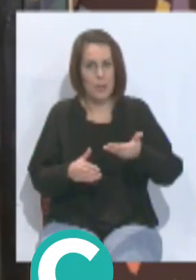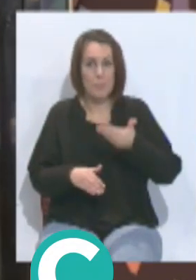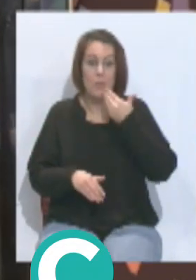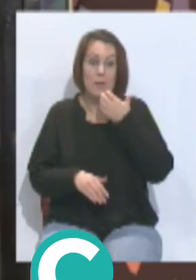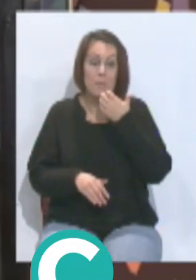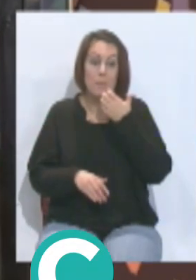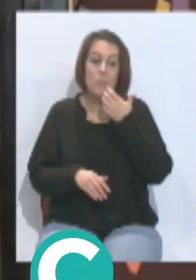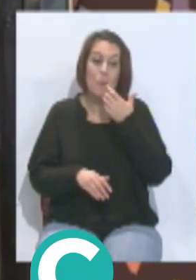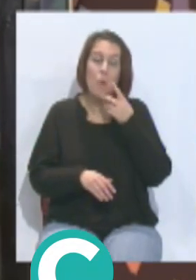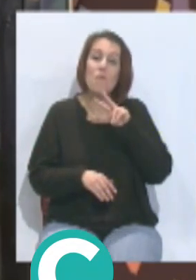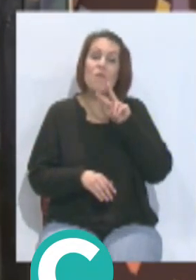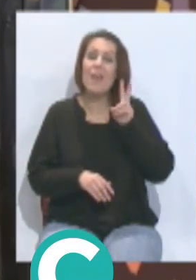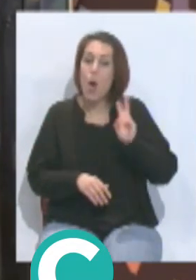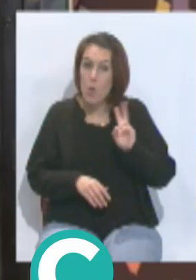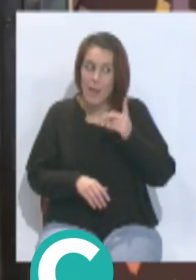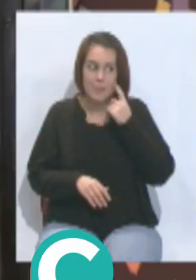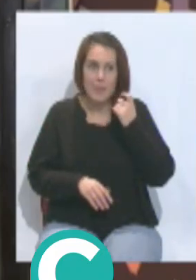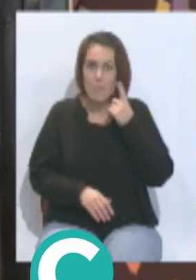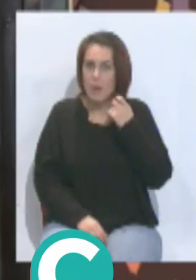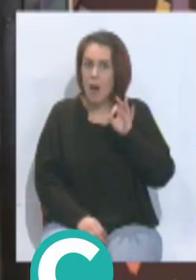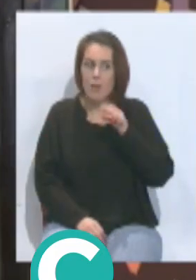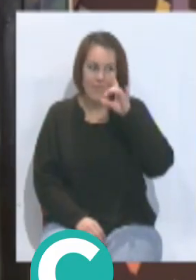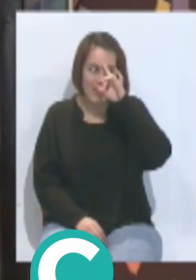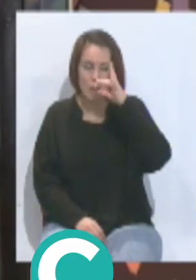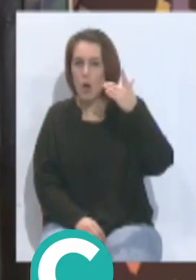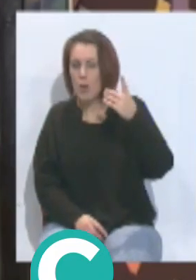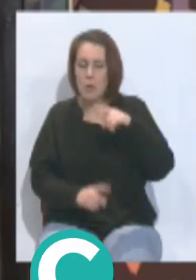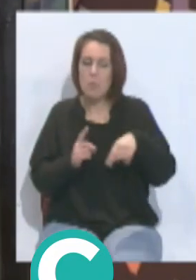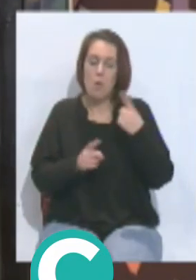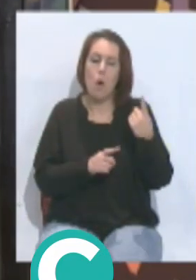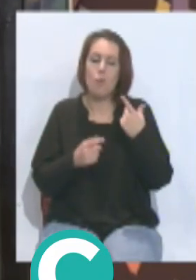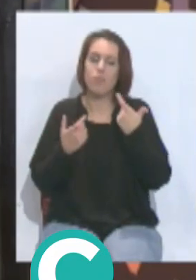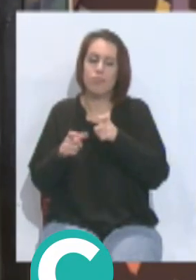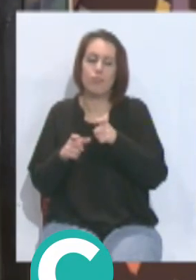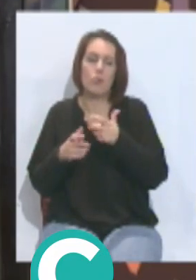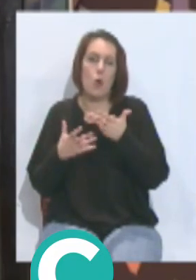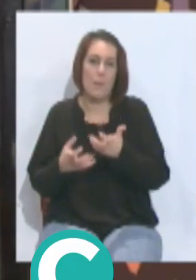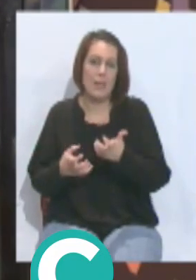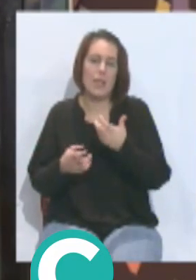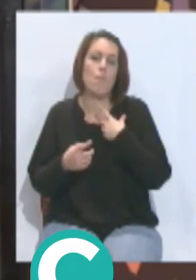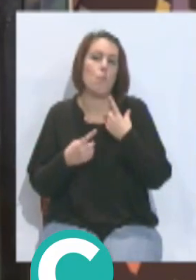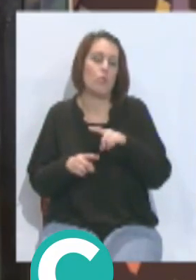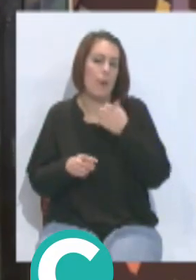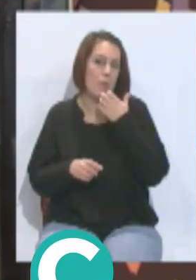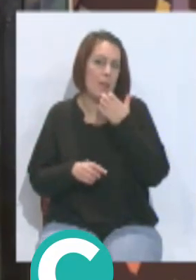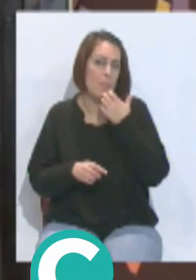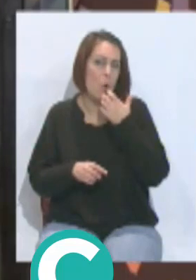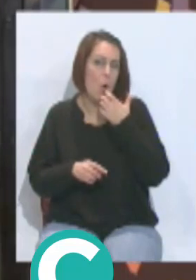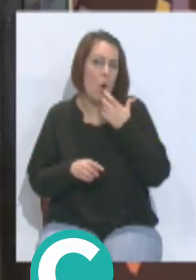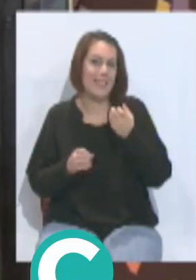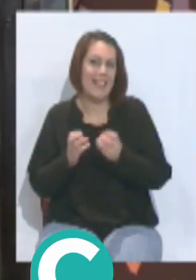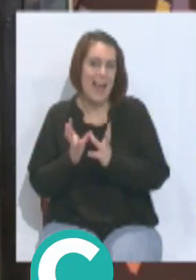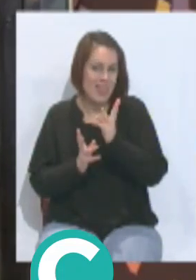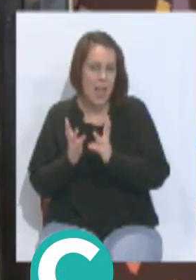como aquellas viudas míticas, como Los Inventores, y después en la modalidad de la comparsa con músicas como La Caldera o